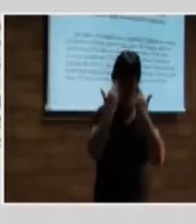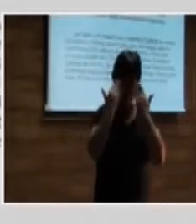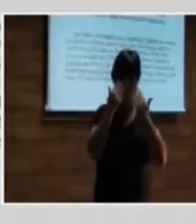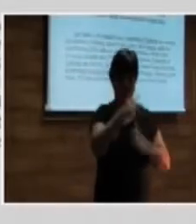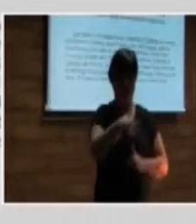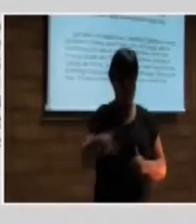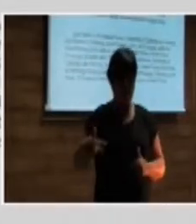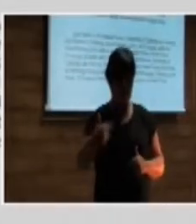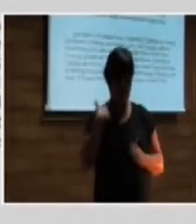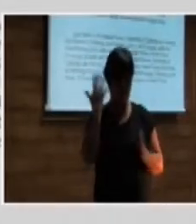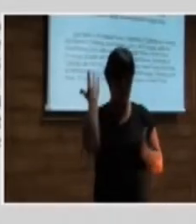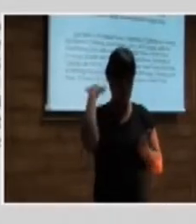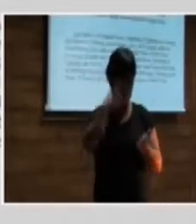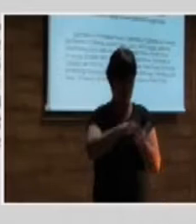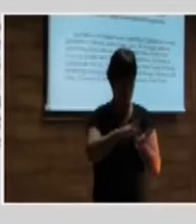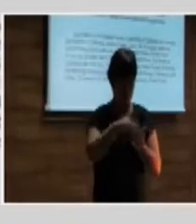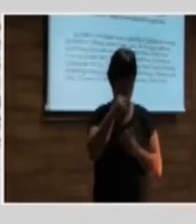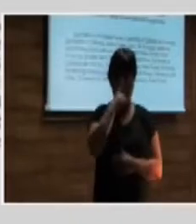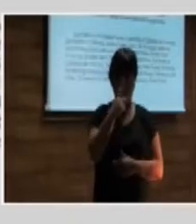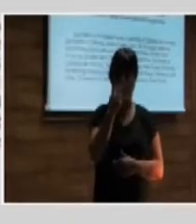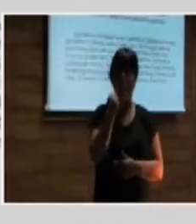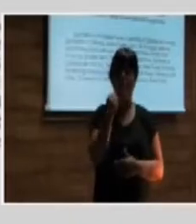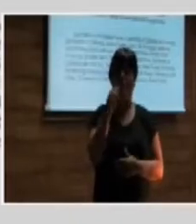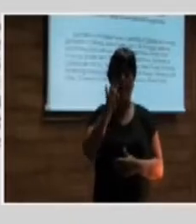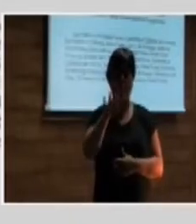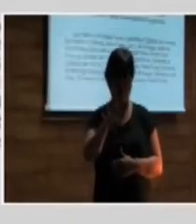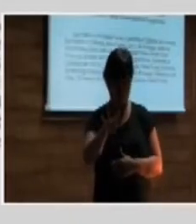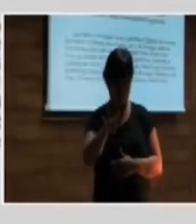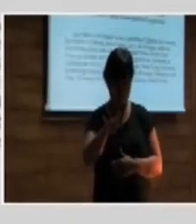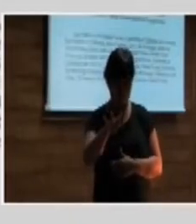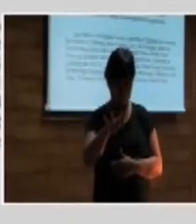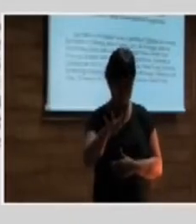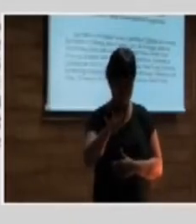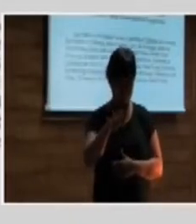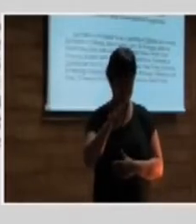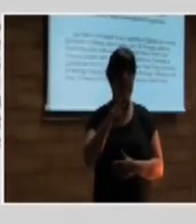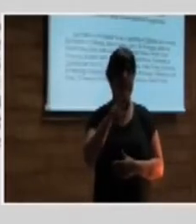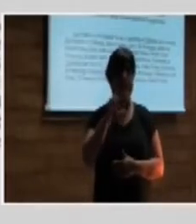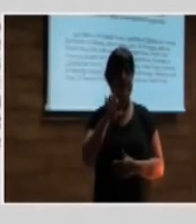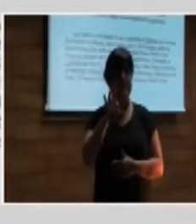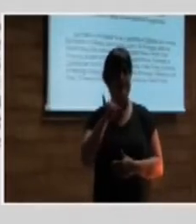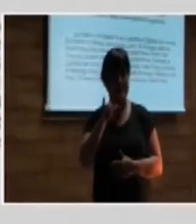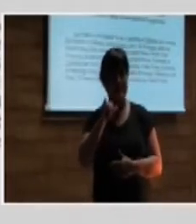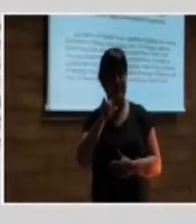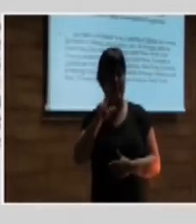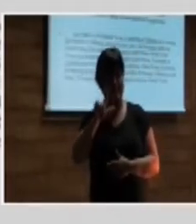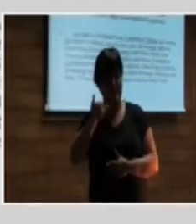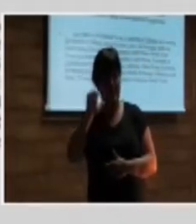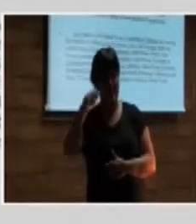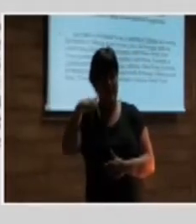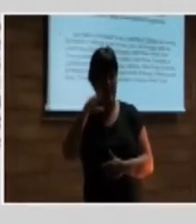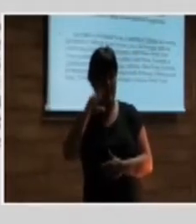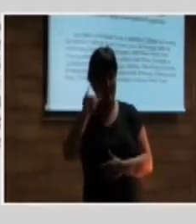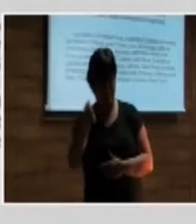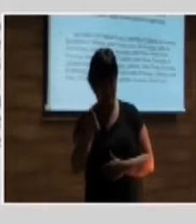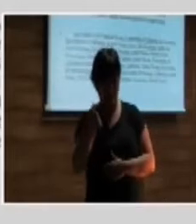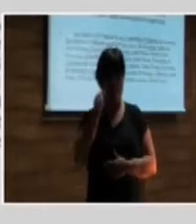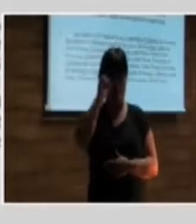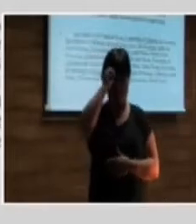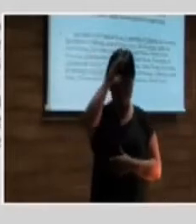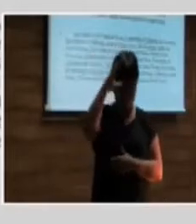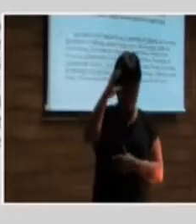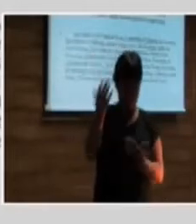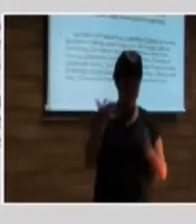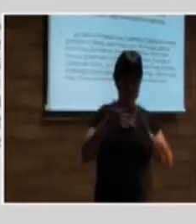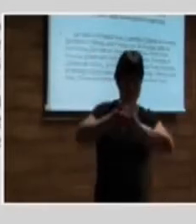ICAD, ya en el 2014, el término resiliencia cognitiva. No reserva, que es otro término muy importante que